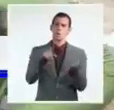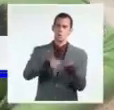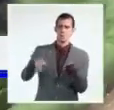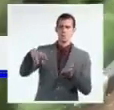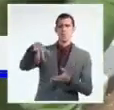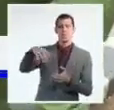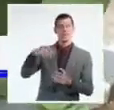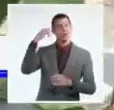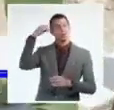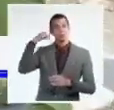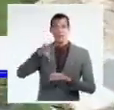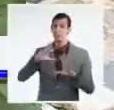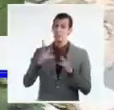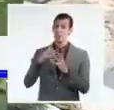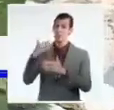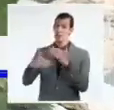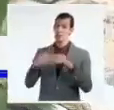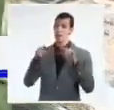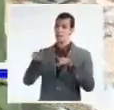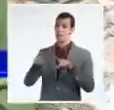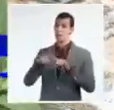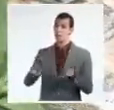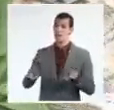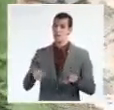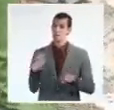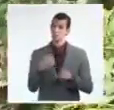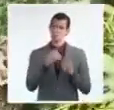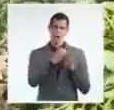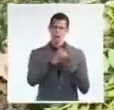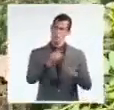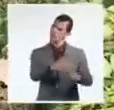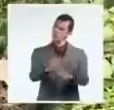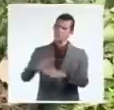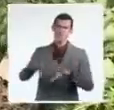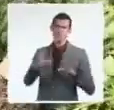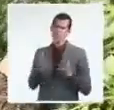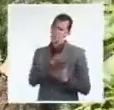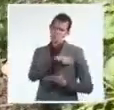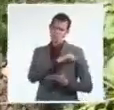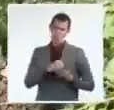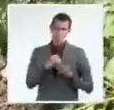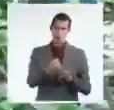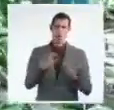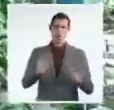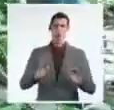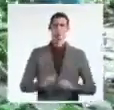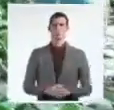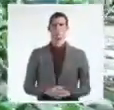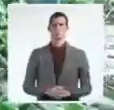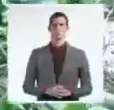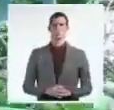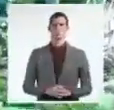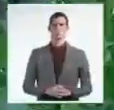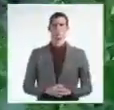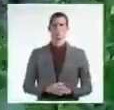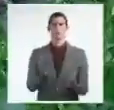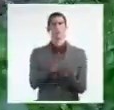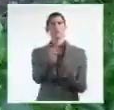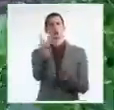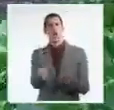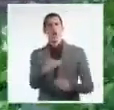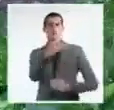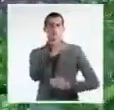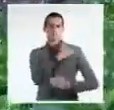y por tanto estamos todos decididos aquí a participar en la tarea, estamos ayudando al pueblo. De conjunto con la población y trabajadores de comunales, los jóvenes